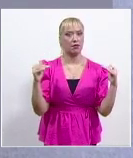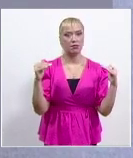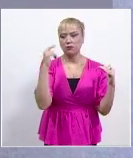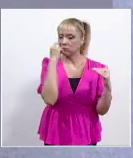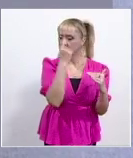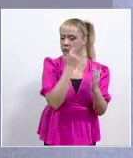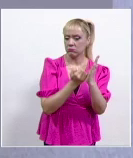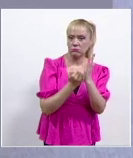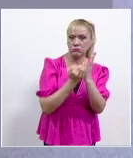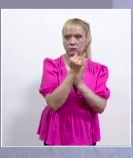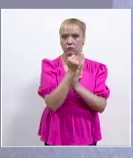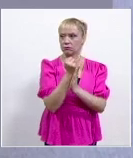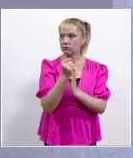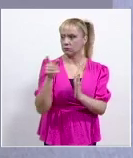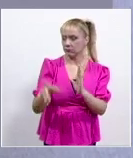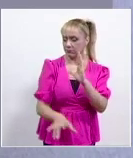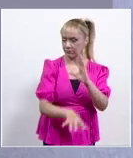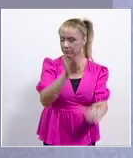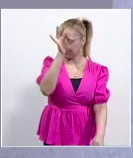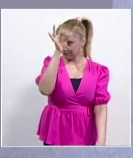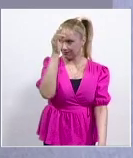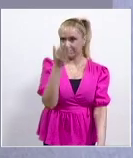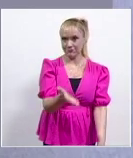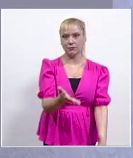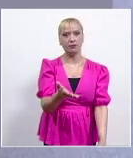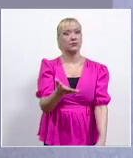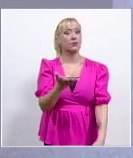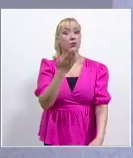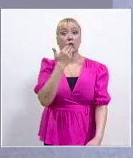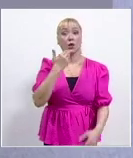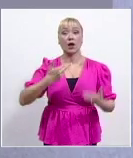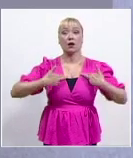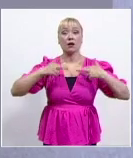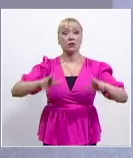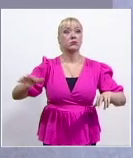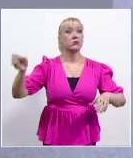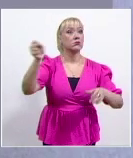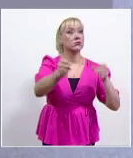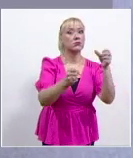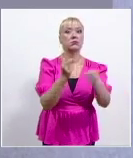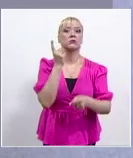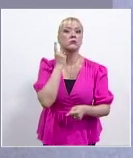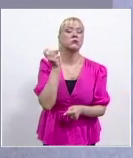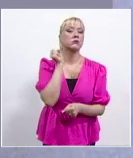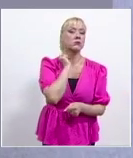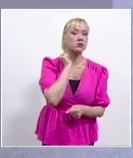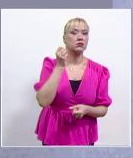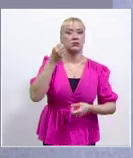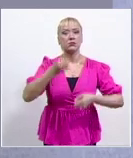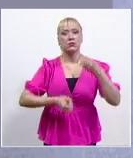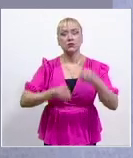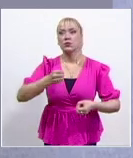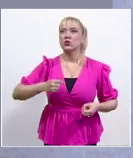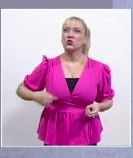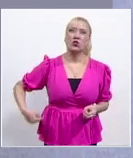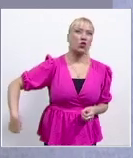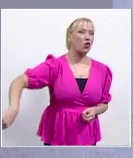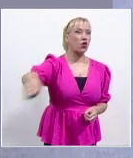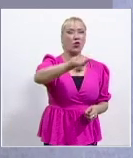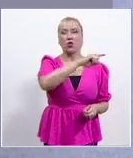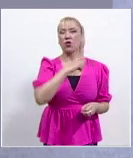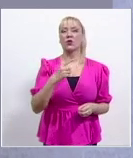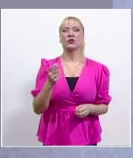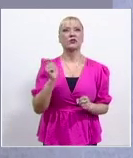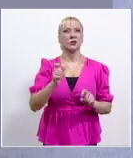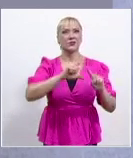su representación efectiva en los órganos de poder, sin su presencia activa en todas las instituciones de nuestro